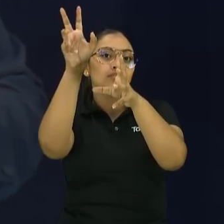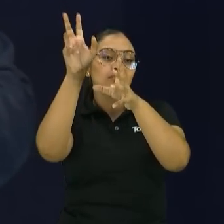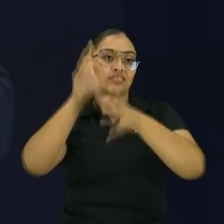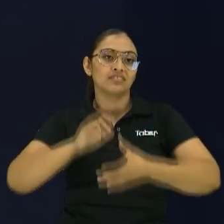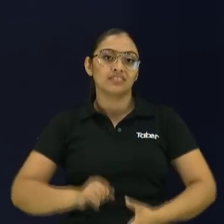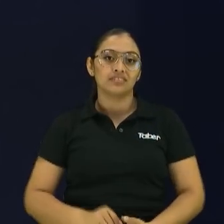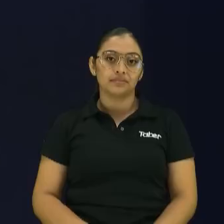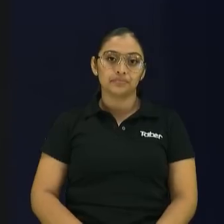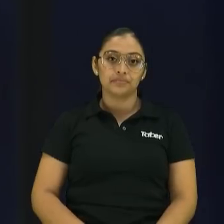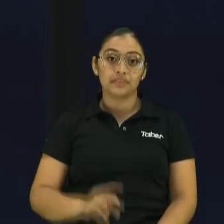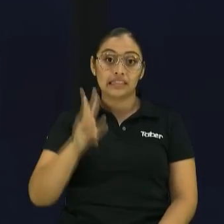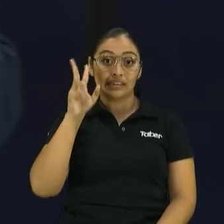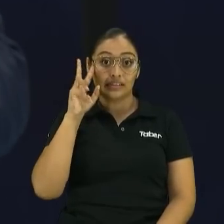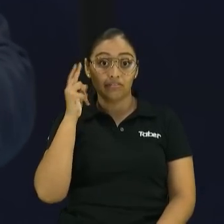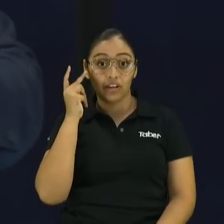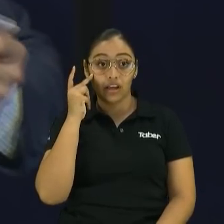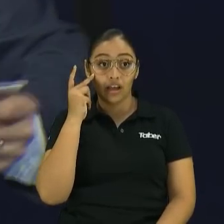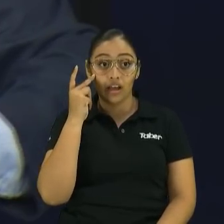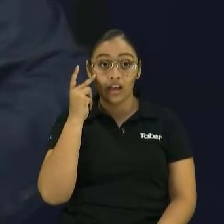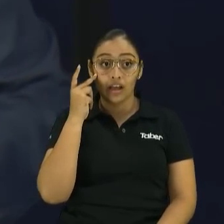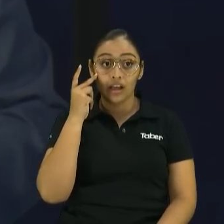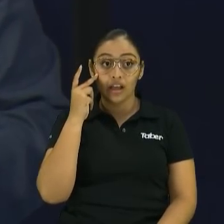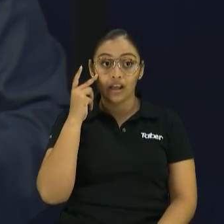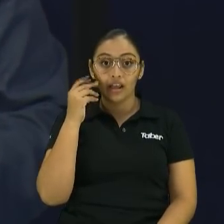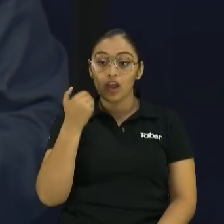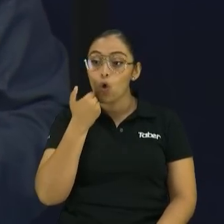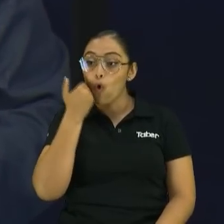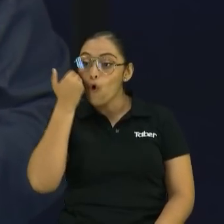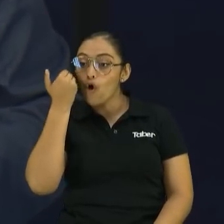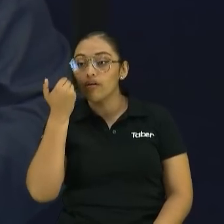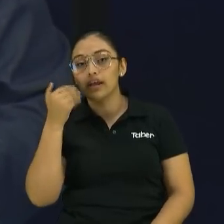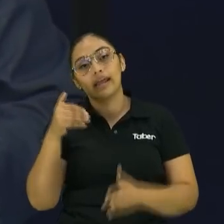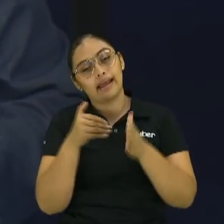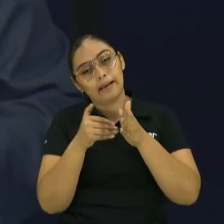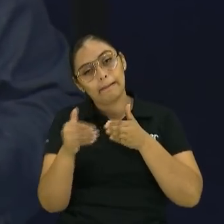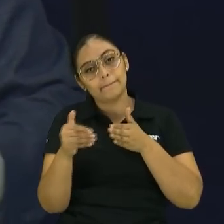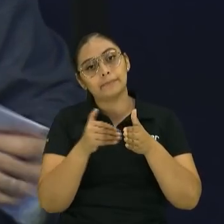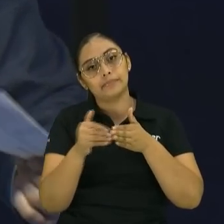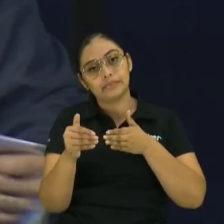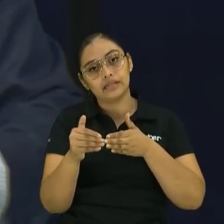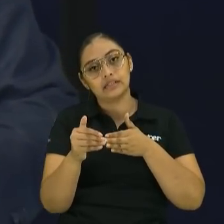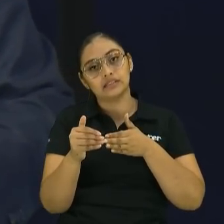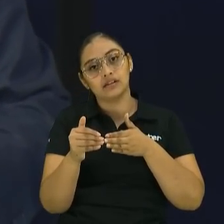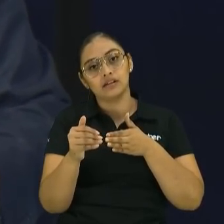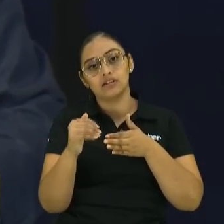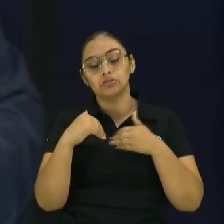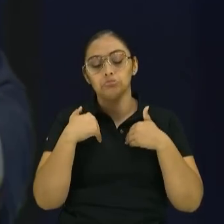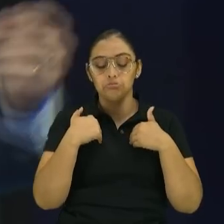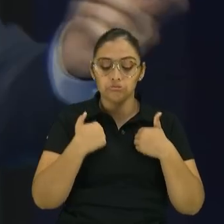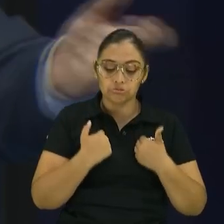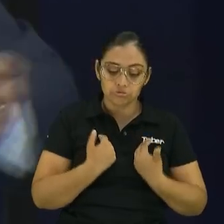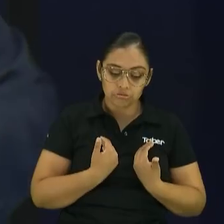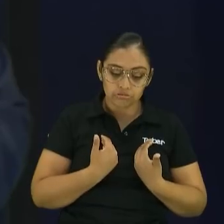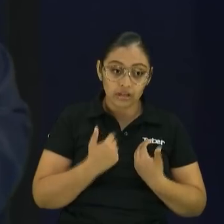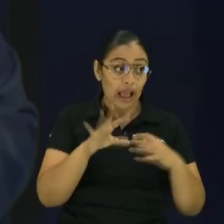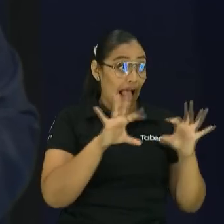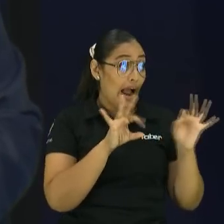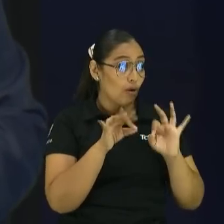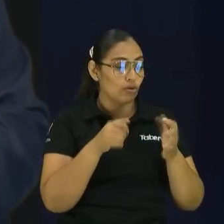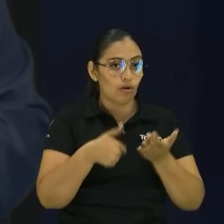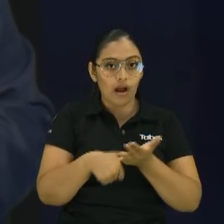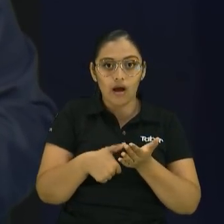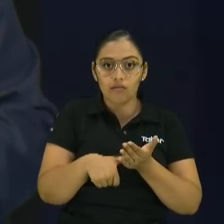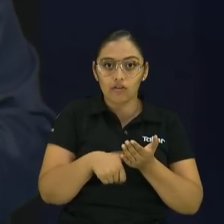y cuando el cipote comenzó a desfallecer se presentaron los abogados a ofrecer sus